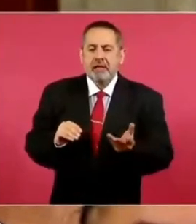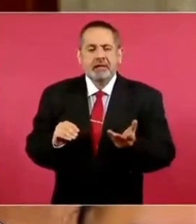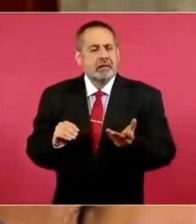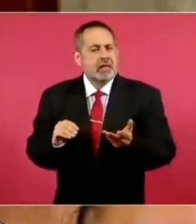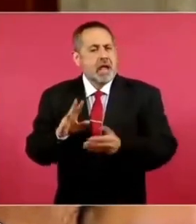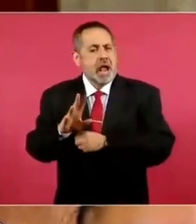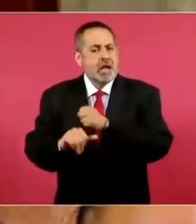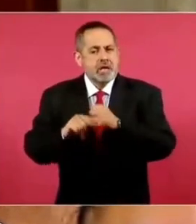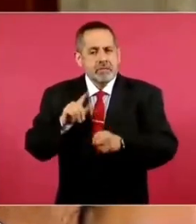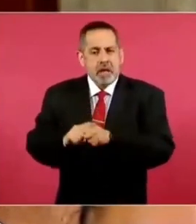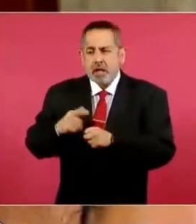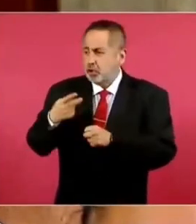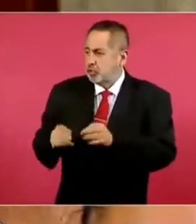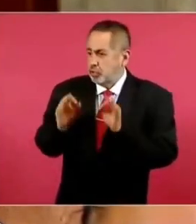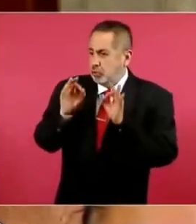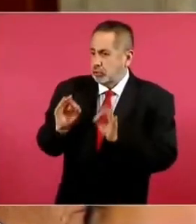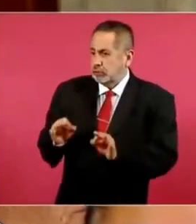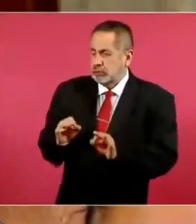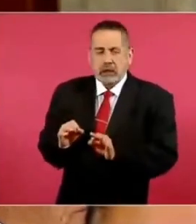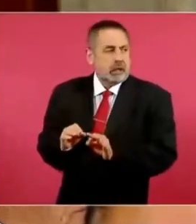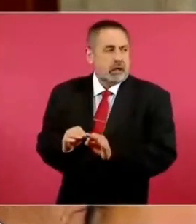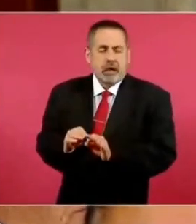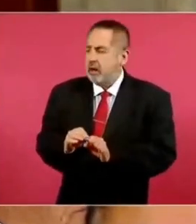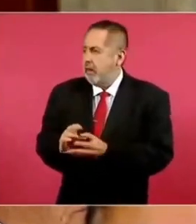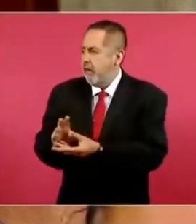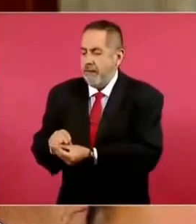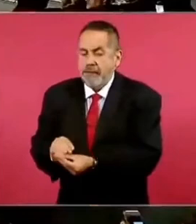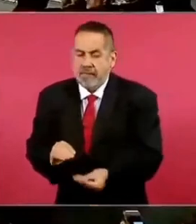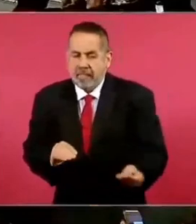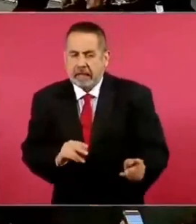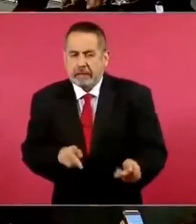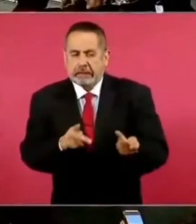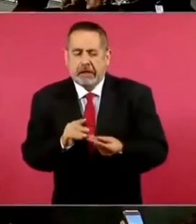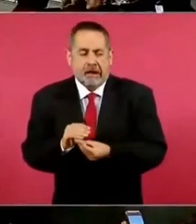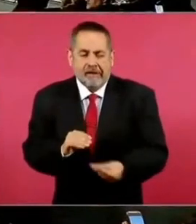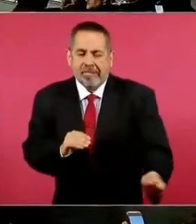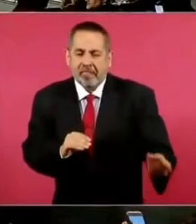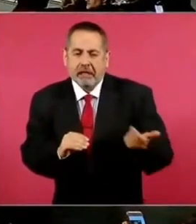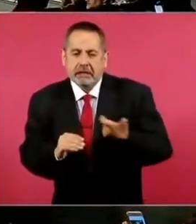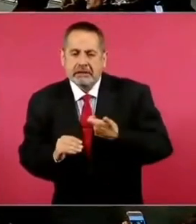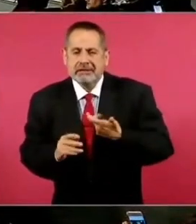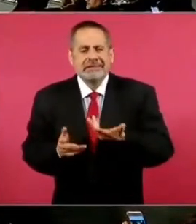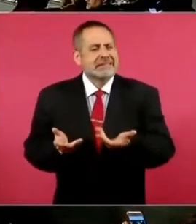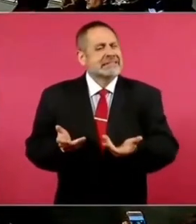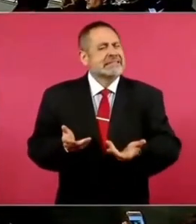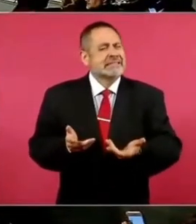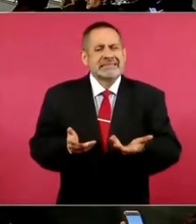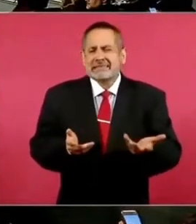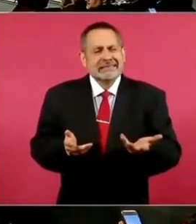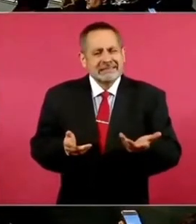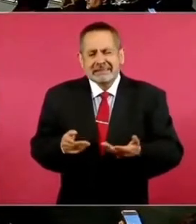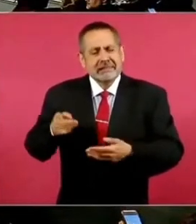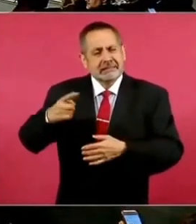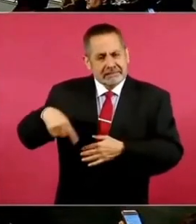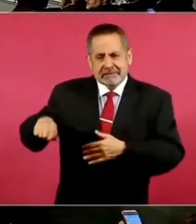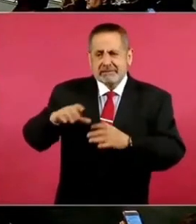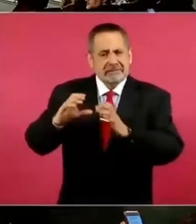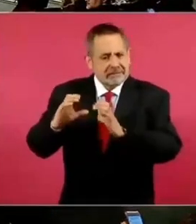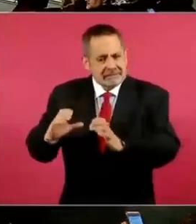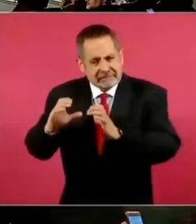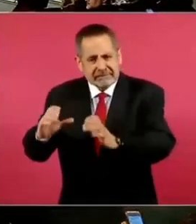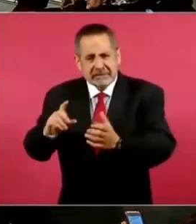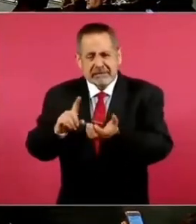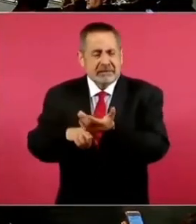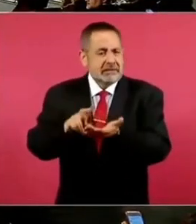especies silvestres y exóticas para su explotación y lucro ilícitos pero se trata también de hacer prevalecer los valores